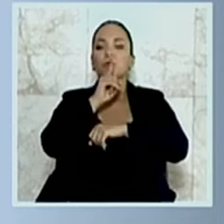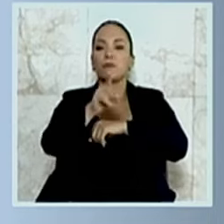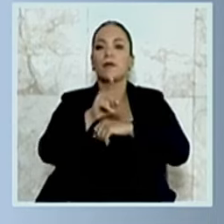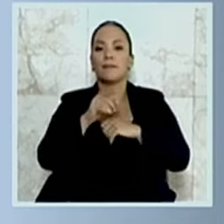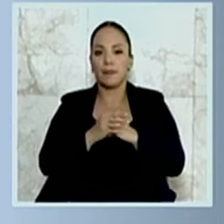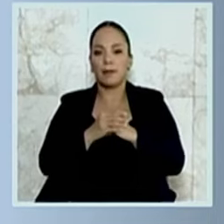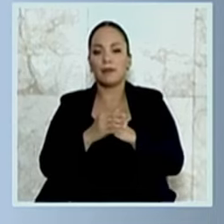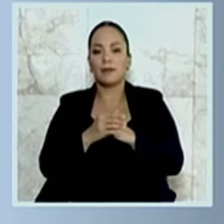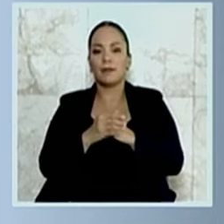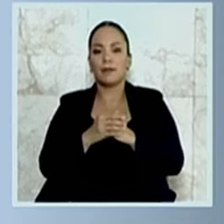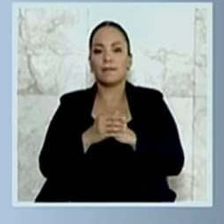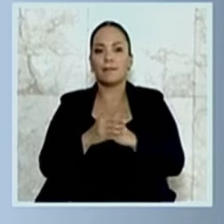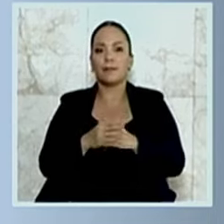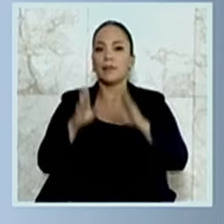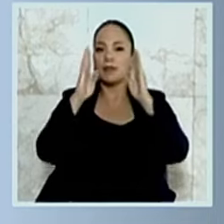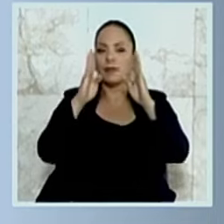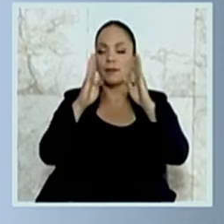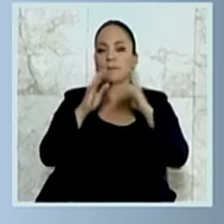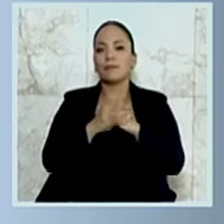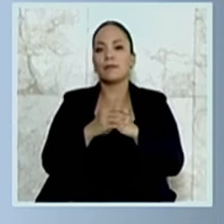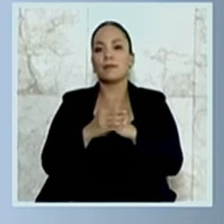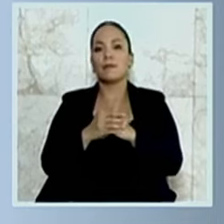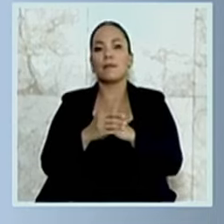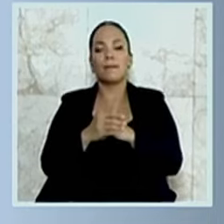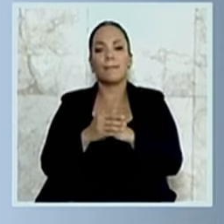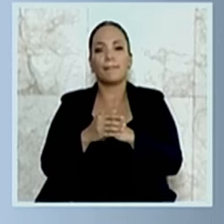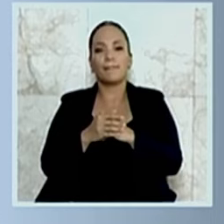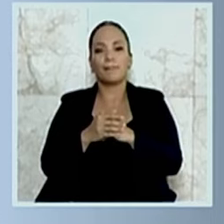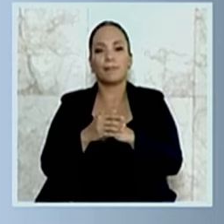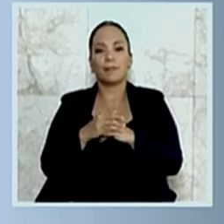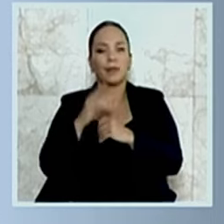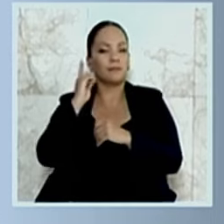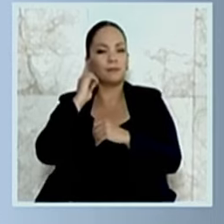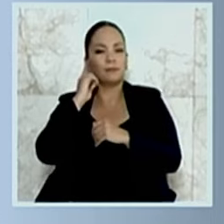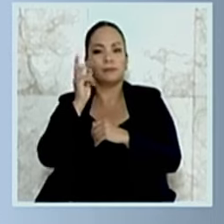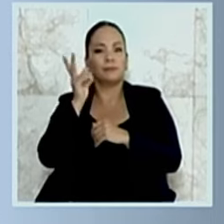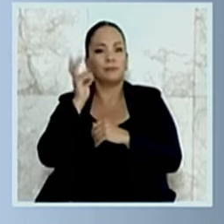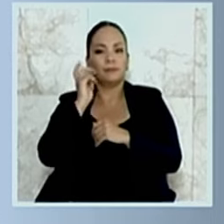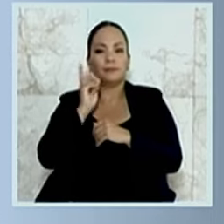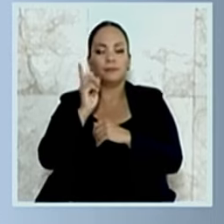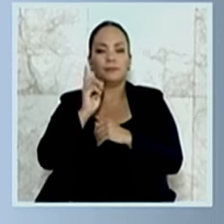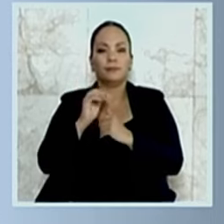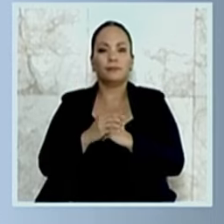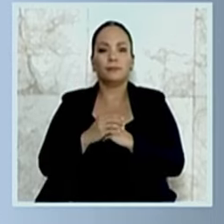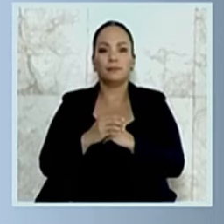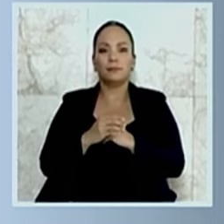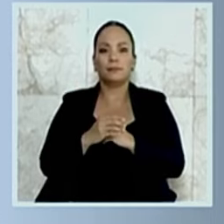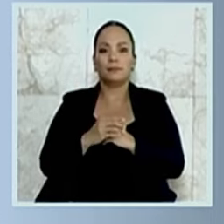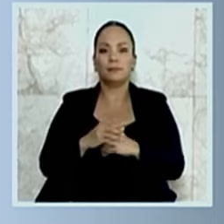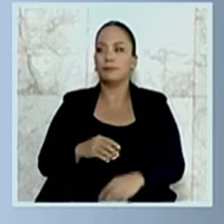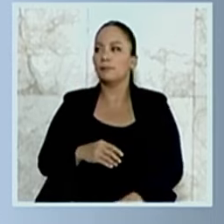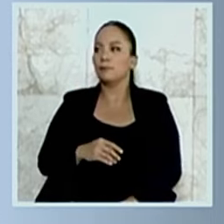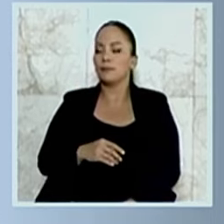en la detección de pistas ilegales que sirven al narcotráfico internacional y en este plazo han